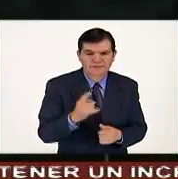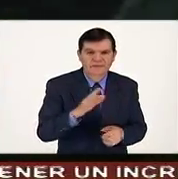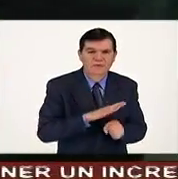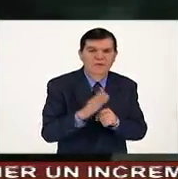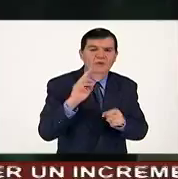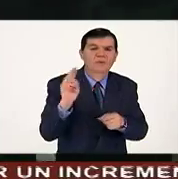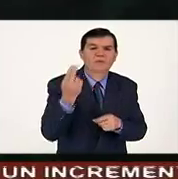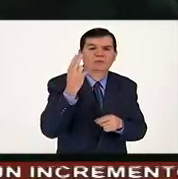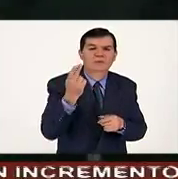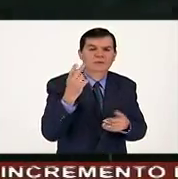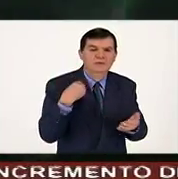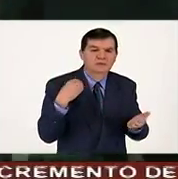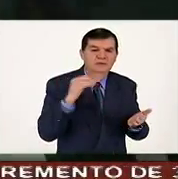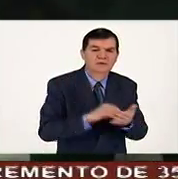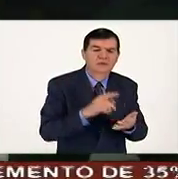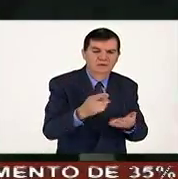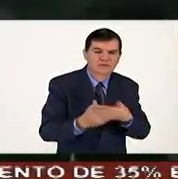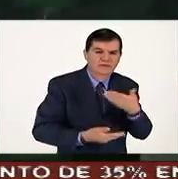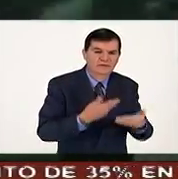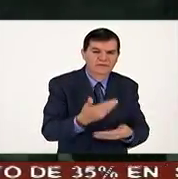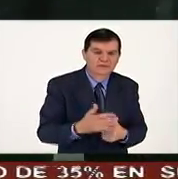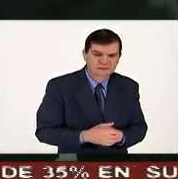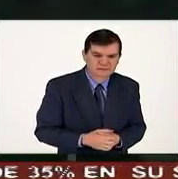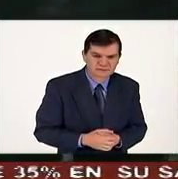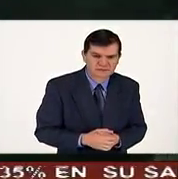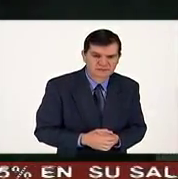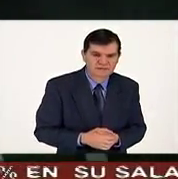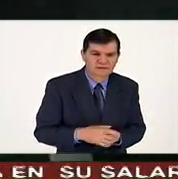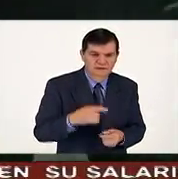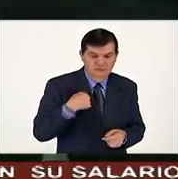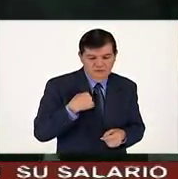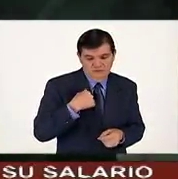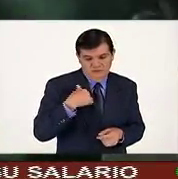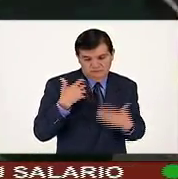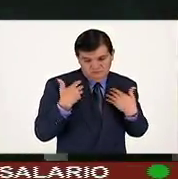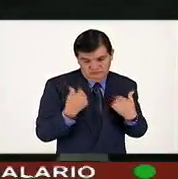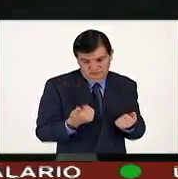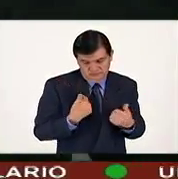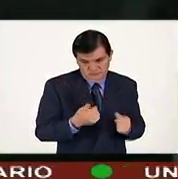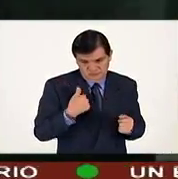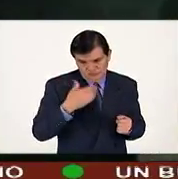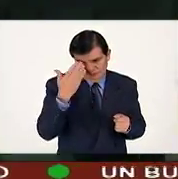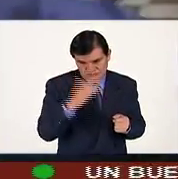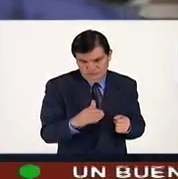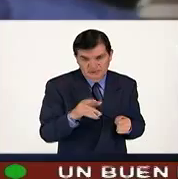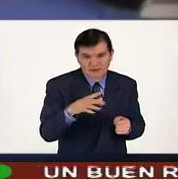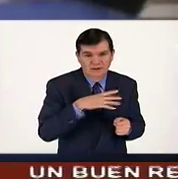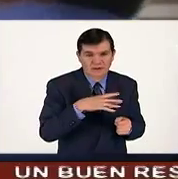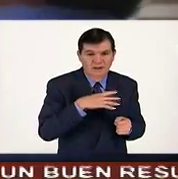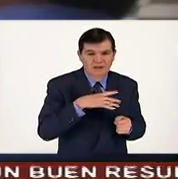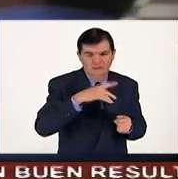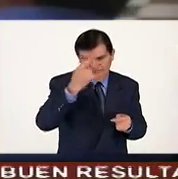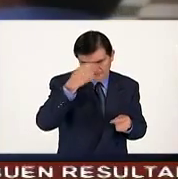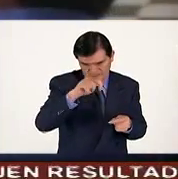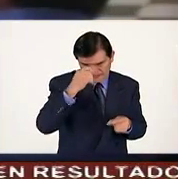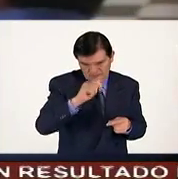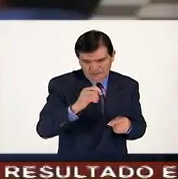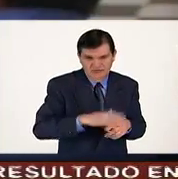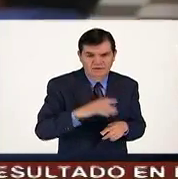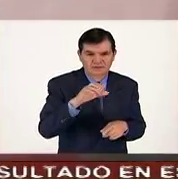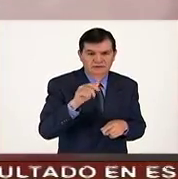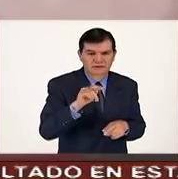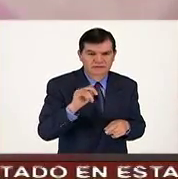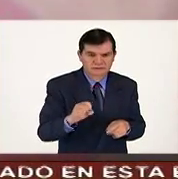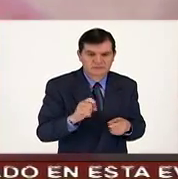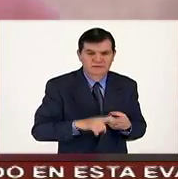las universidades que ofrecen esta carrera? Hasta donde yo tengo entendido, aquí en el país hay nivel técnico en los CETIS que